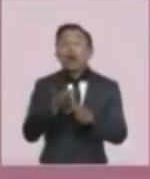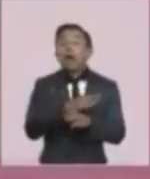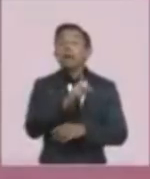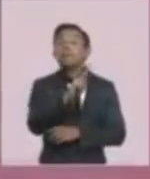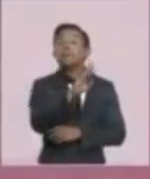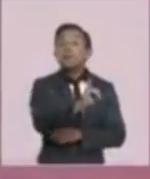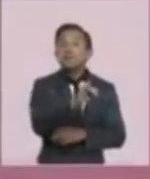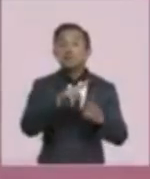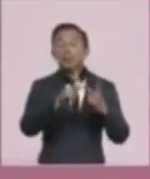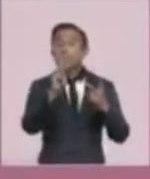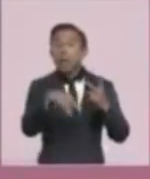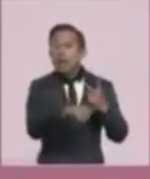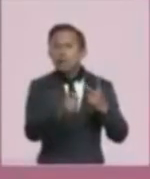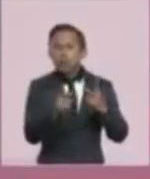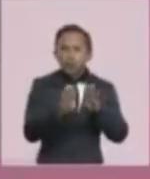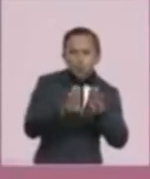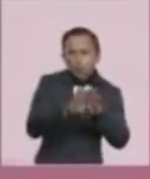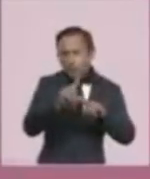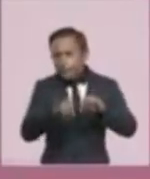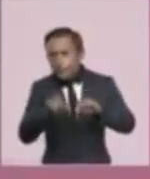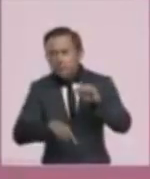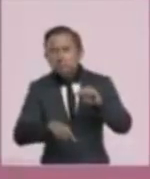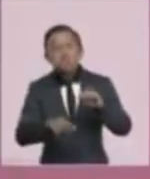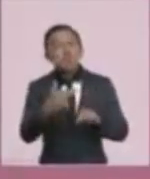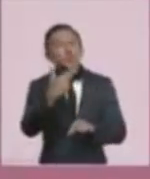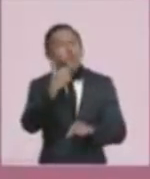PAN. Ha crecido el número de homicidios,